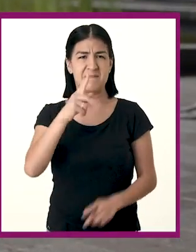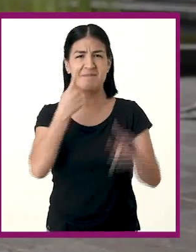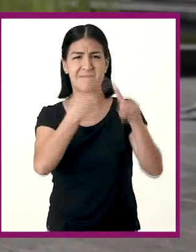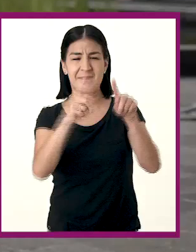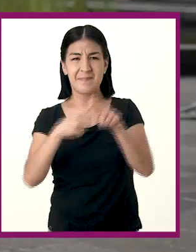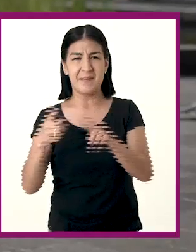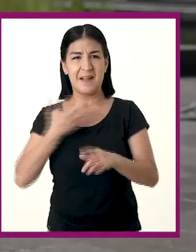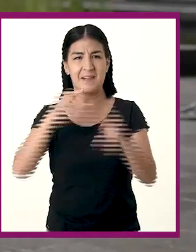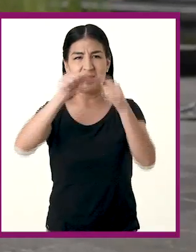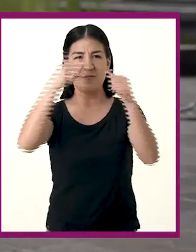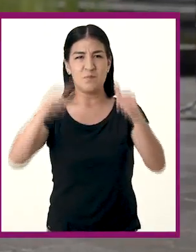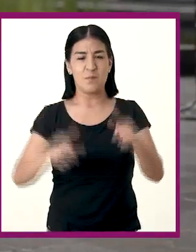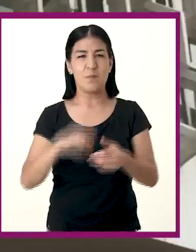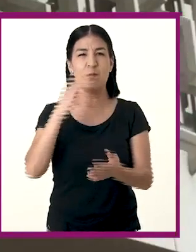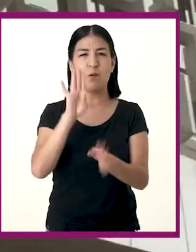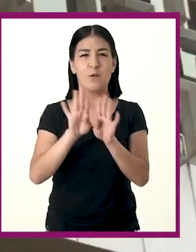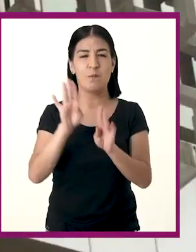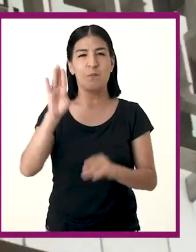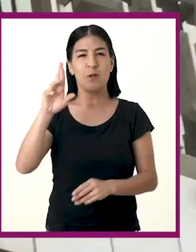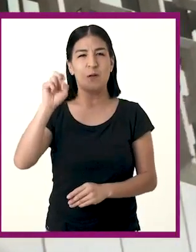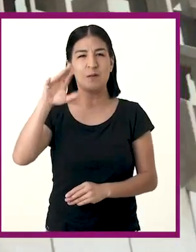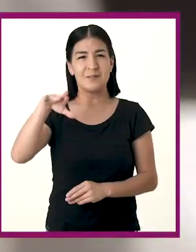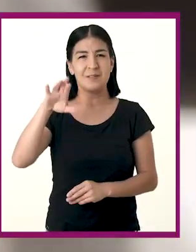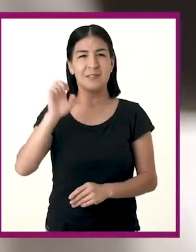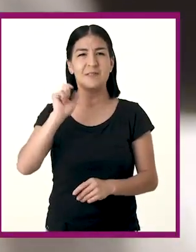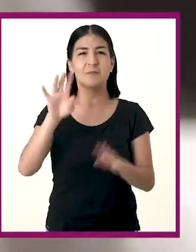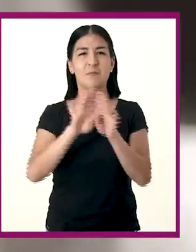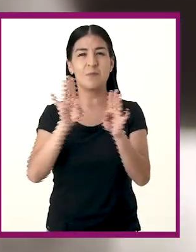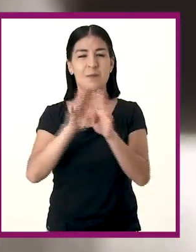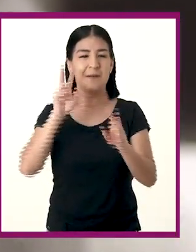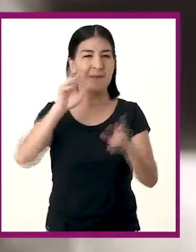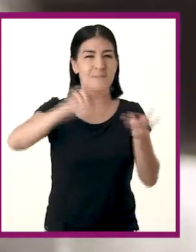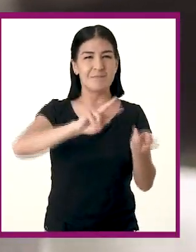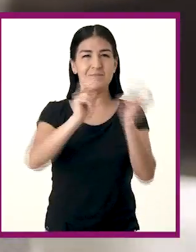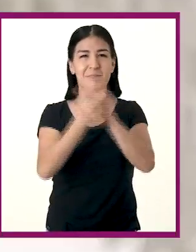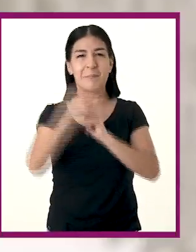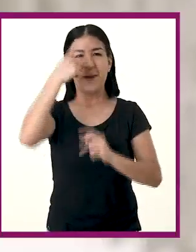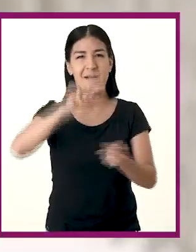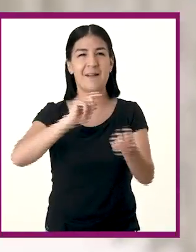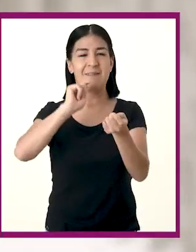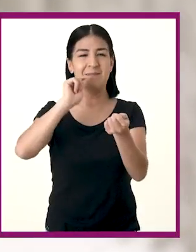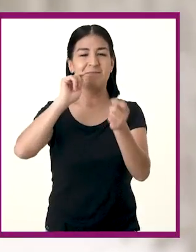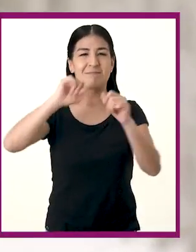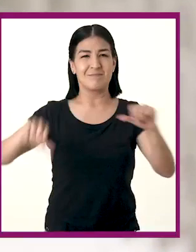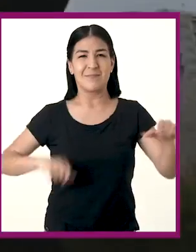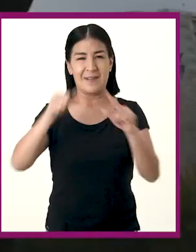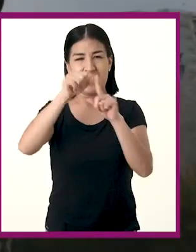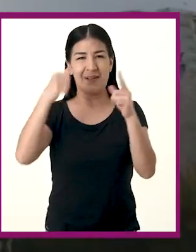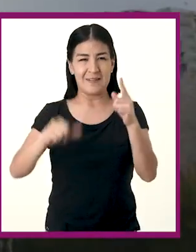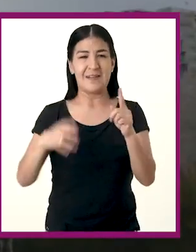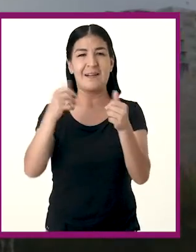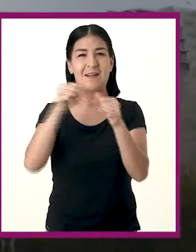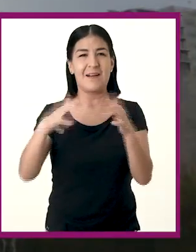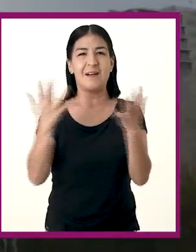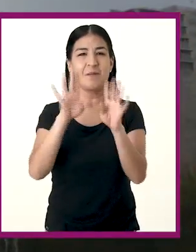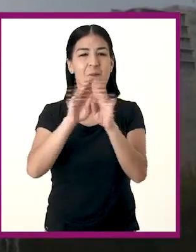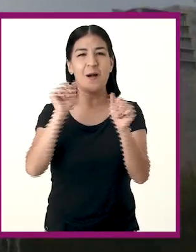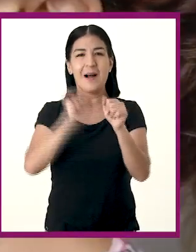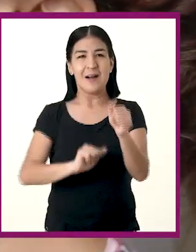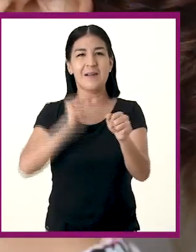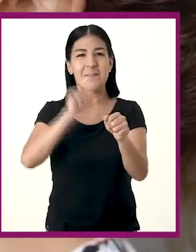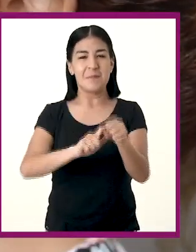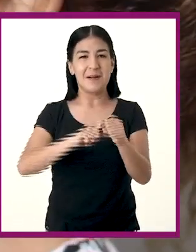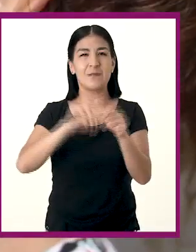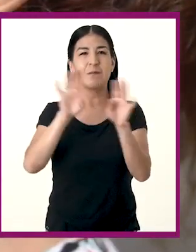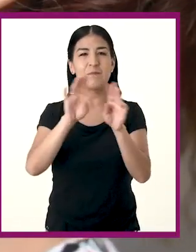Esta serie de 12 esculturas en bronce es una reinterpretación sobredimensionada que el artista hace de las cabezas de animales que en algún tiempo